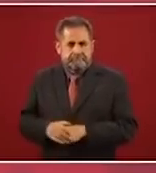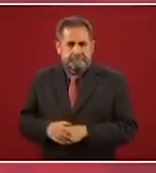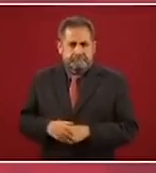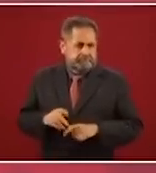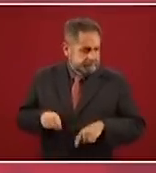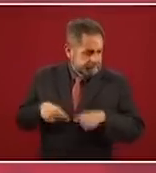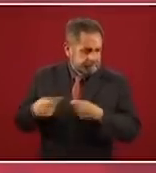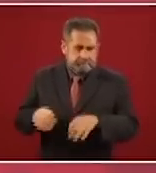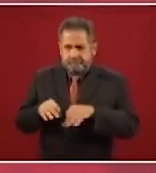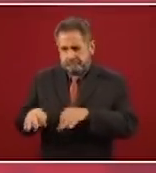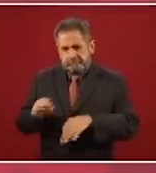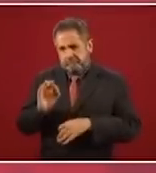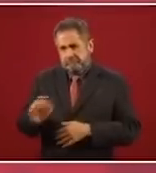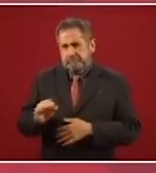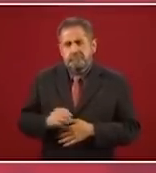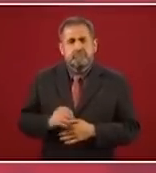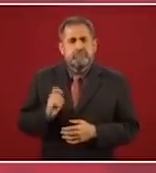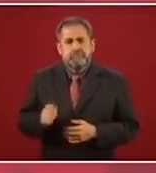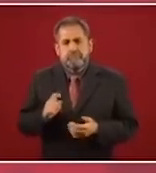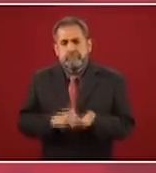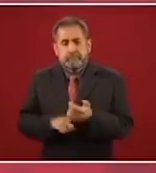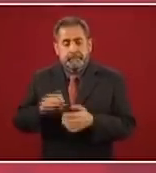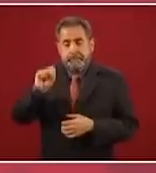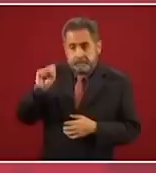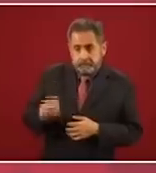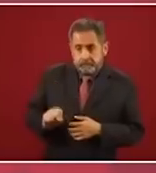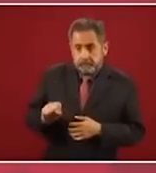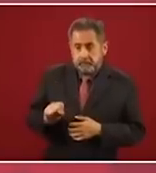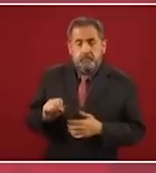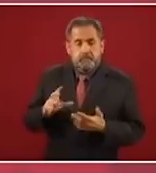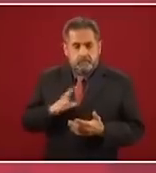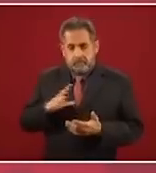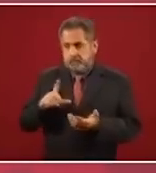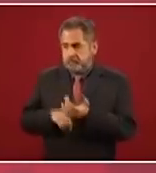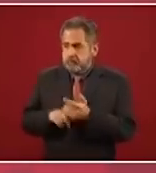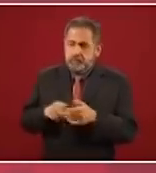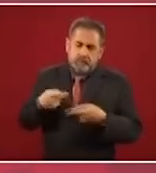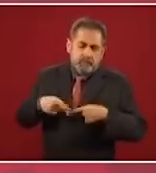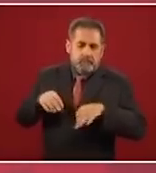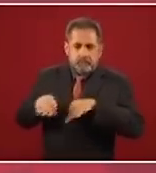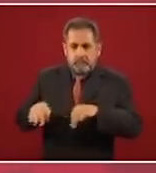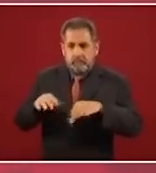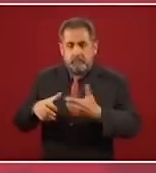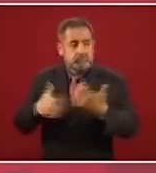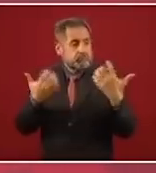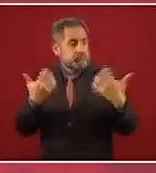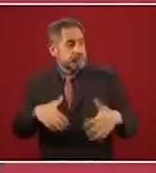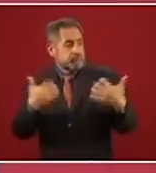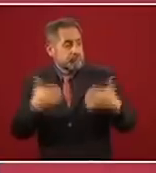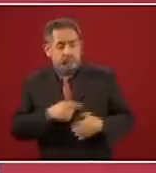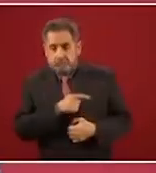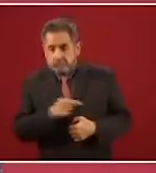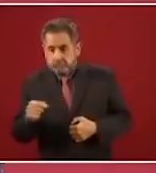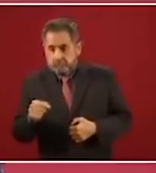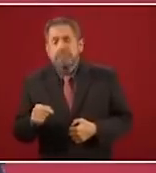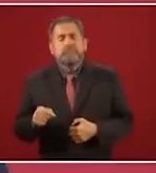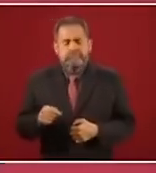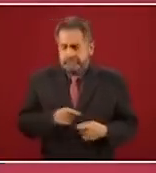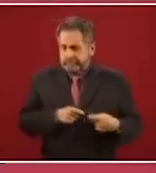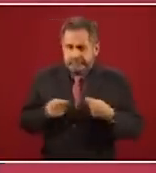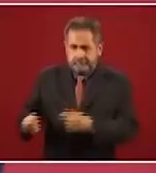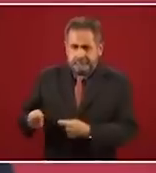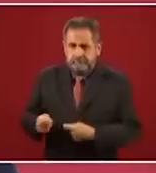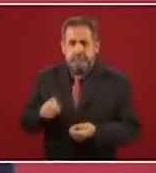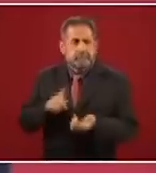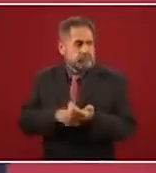Empleo ya sea en el sur, hay empleos en las maquiladoras,